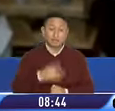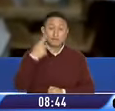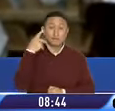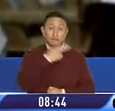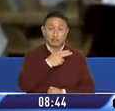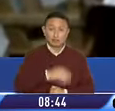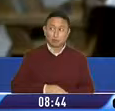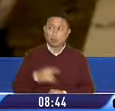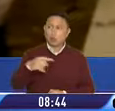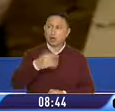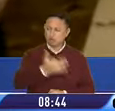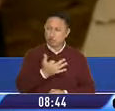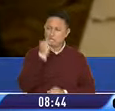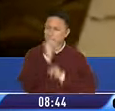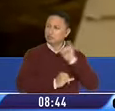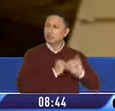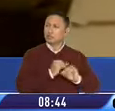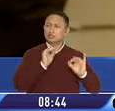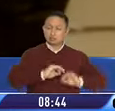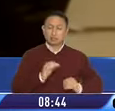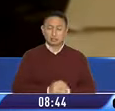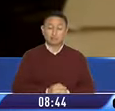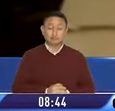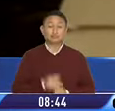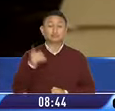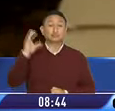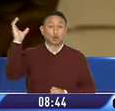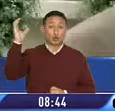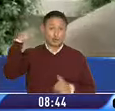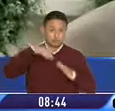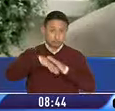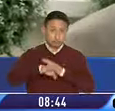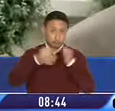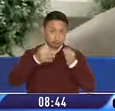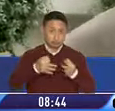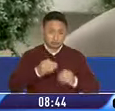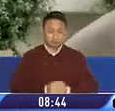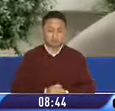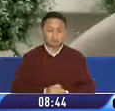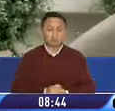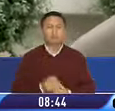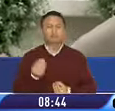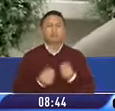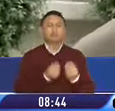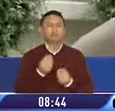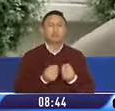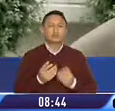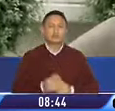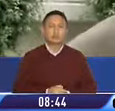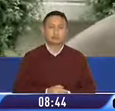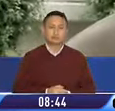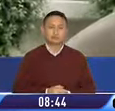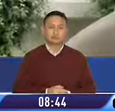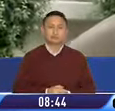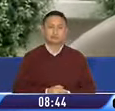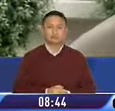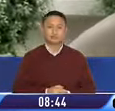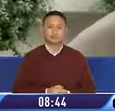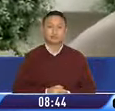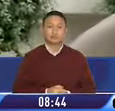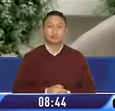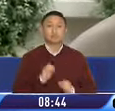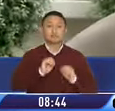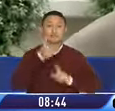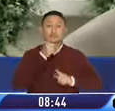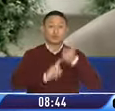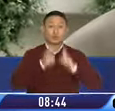trago de importación que por la vía correcta ingresa de Colombia. Para ello utilizaban el licor